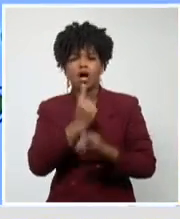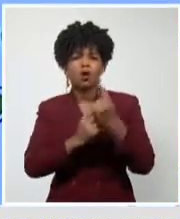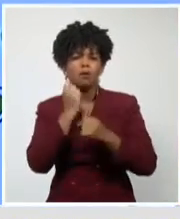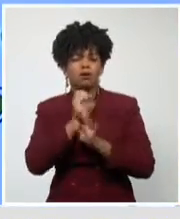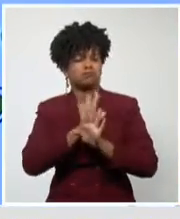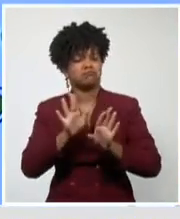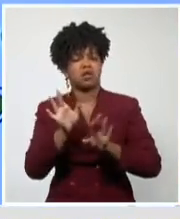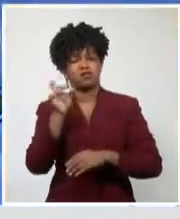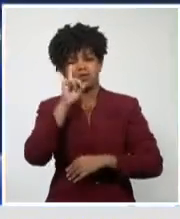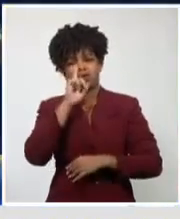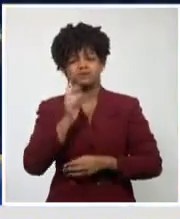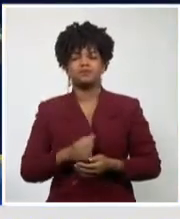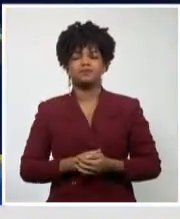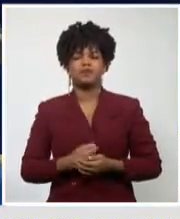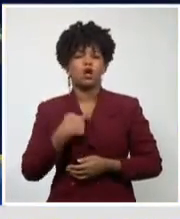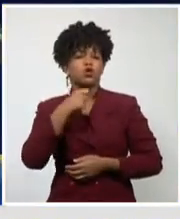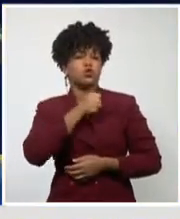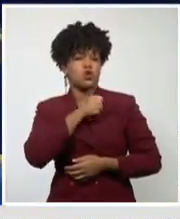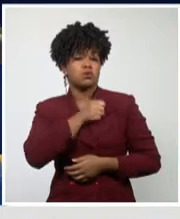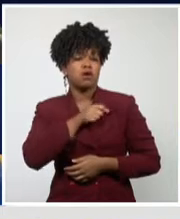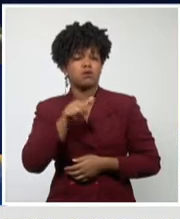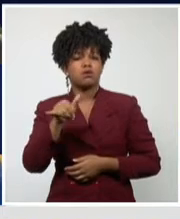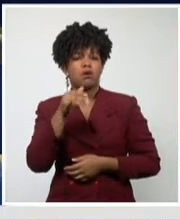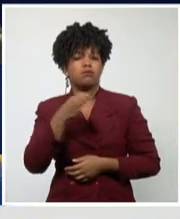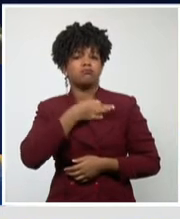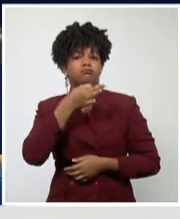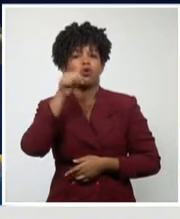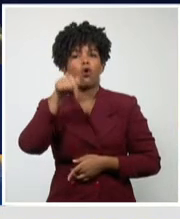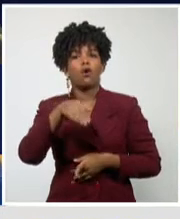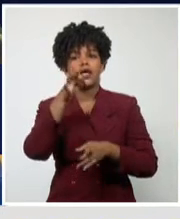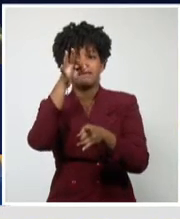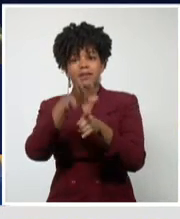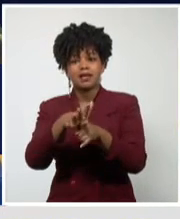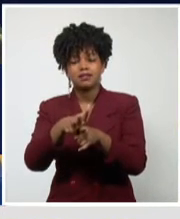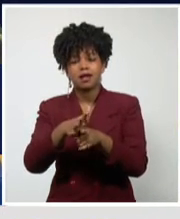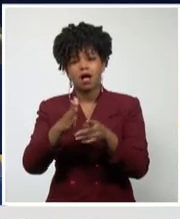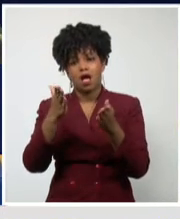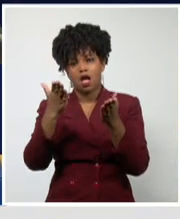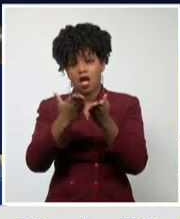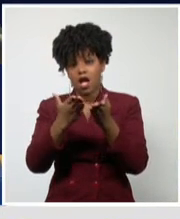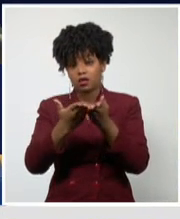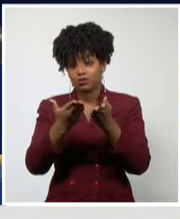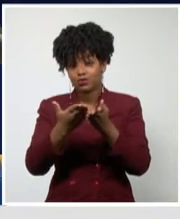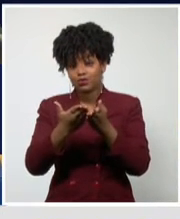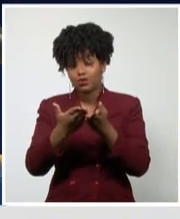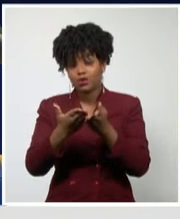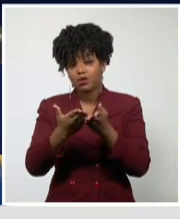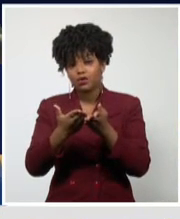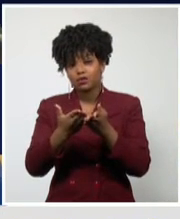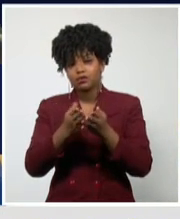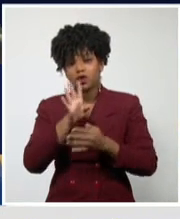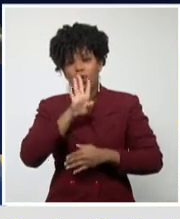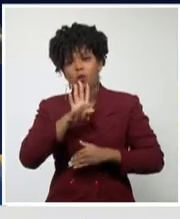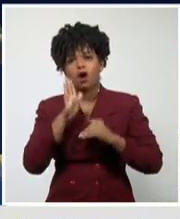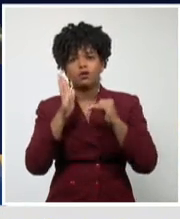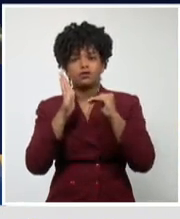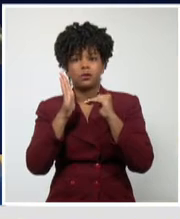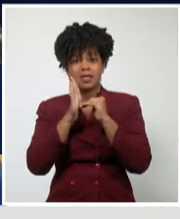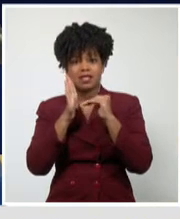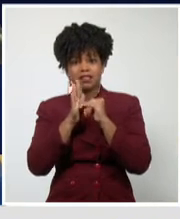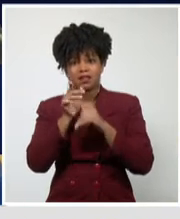solamente referirme a que hoy comienza el estudio de 4.000 personas